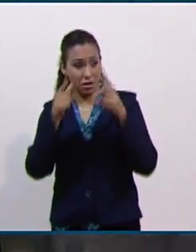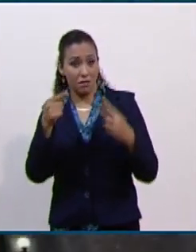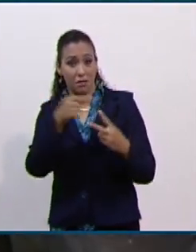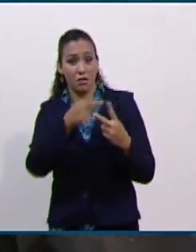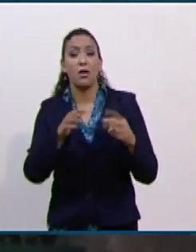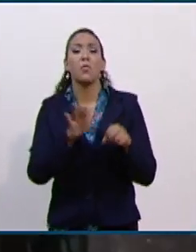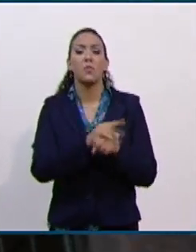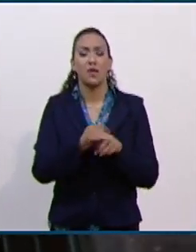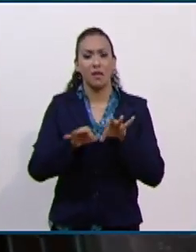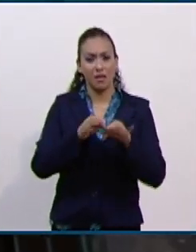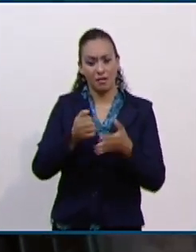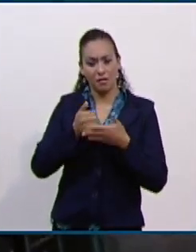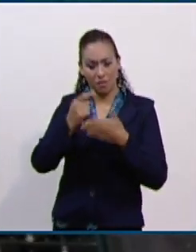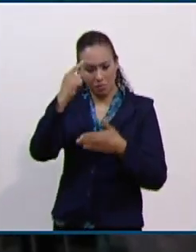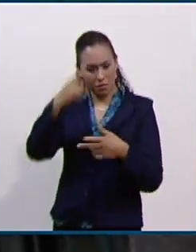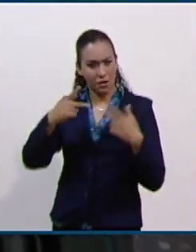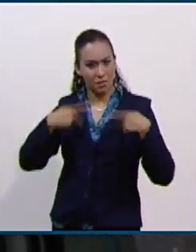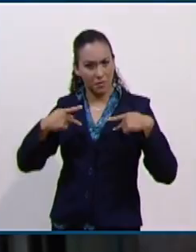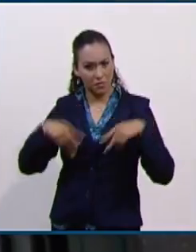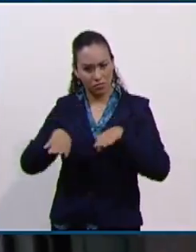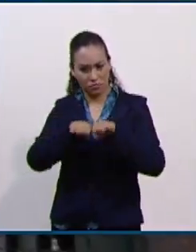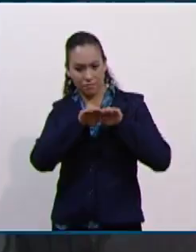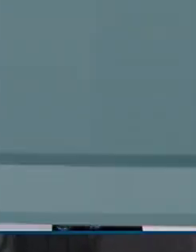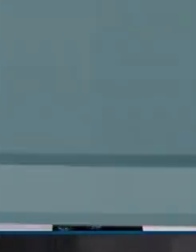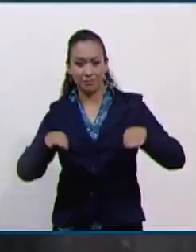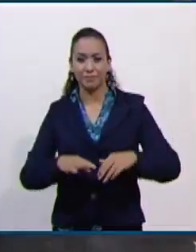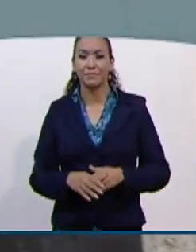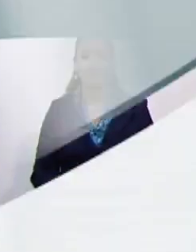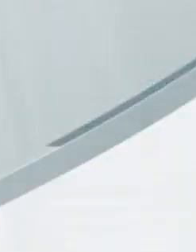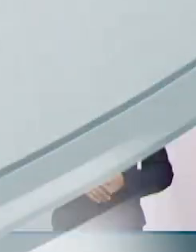retos pendientes para lograr la paridad.